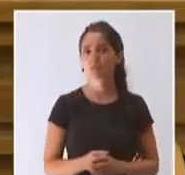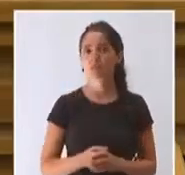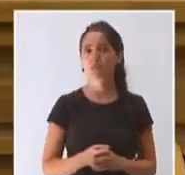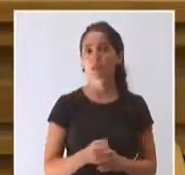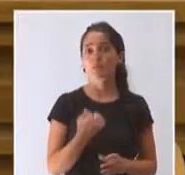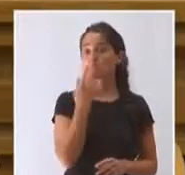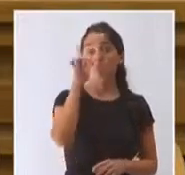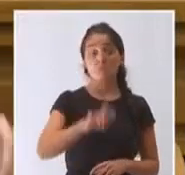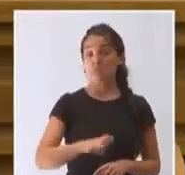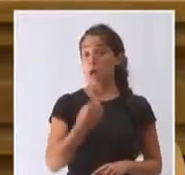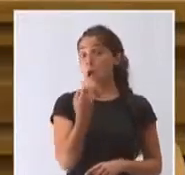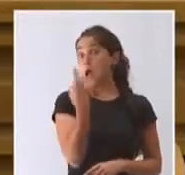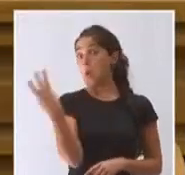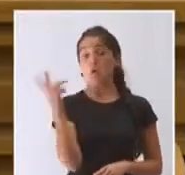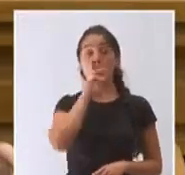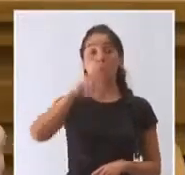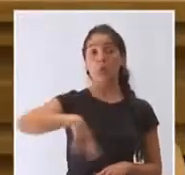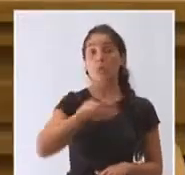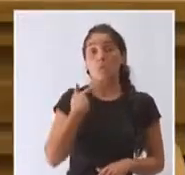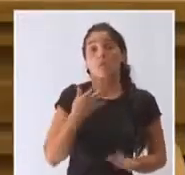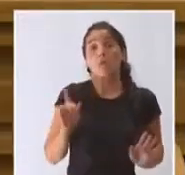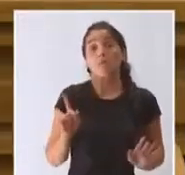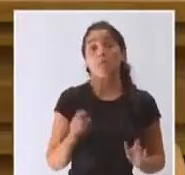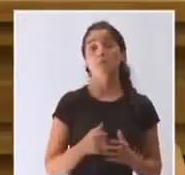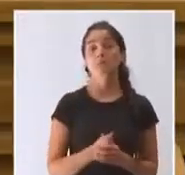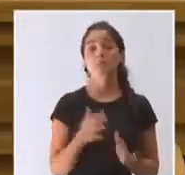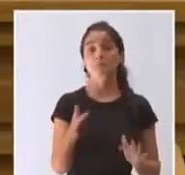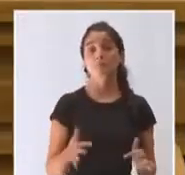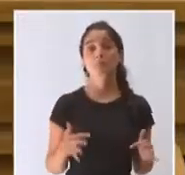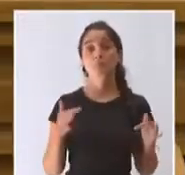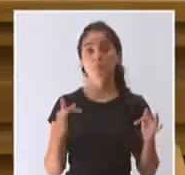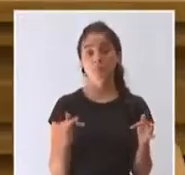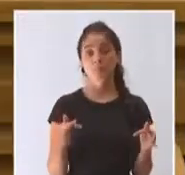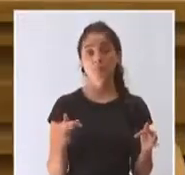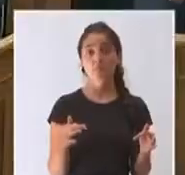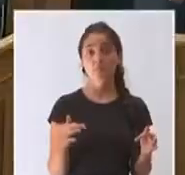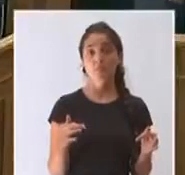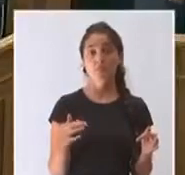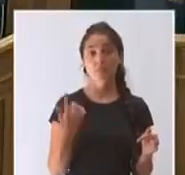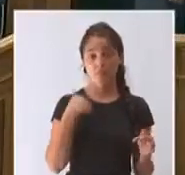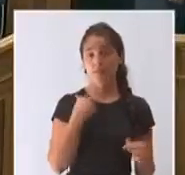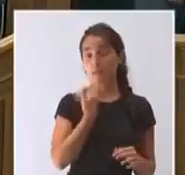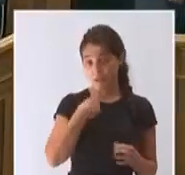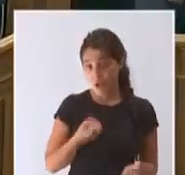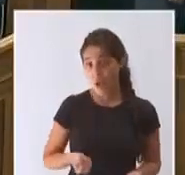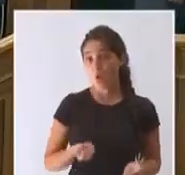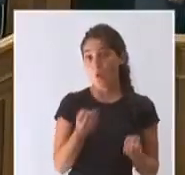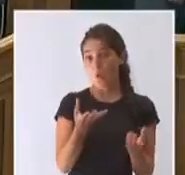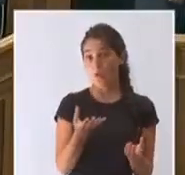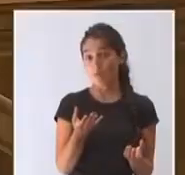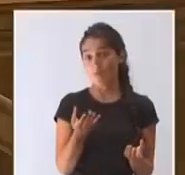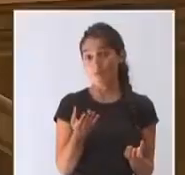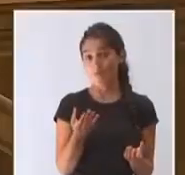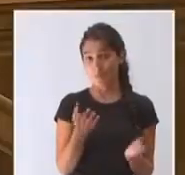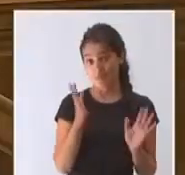no quiera reconocer esto literalmente y aquí además ya adelantó también se lo anunció que no vamos a estar a favor nunca de hacer